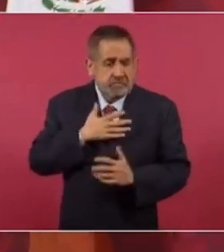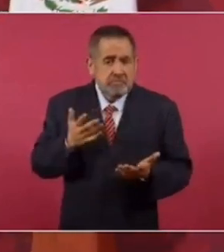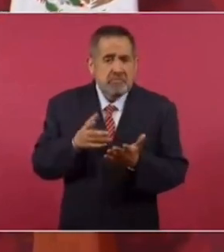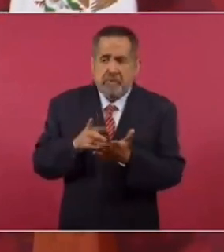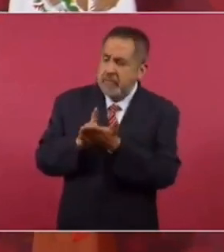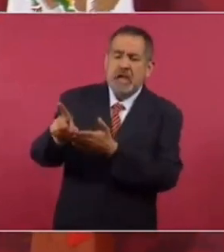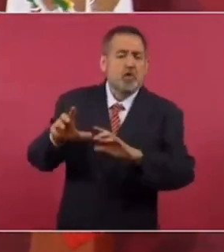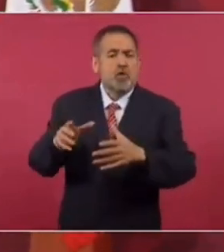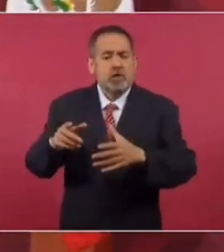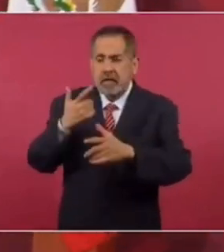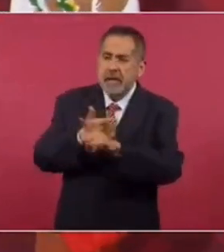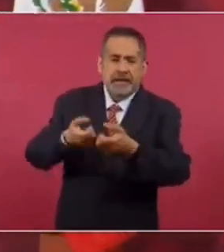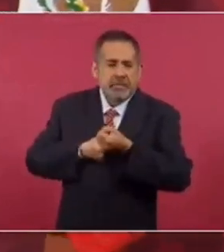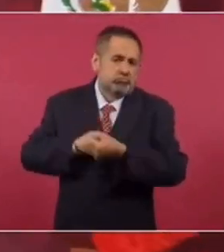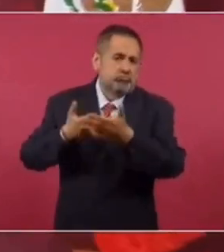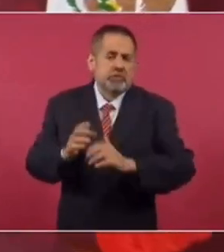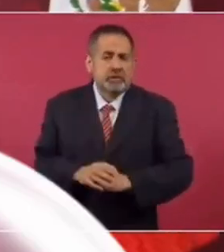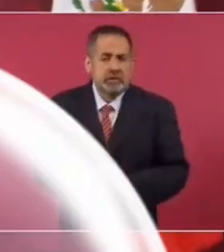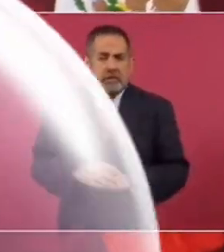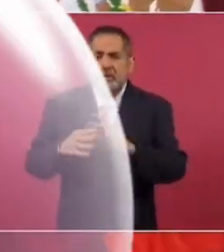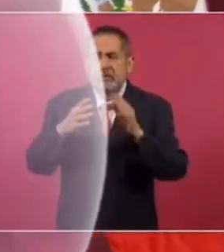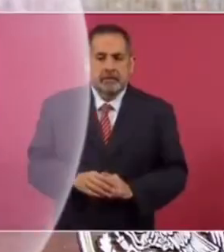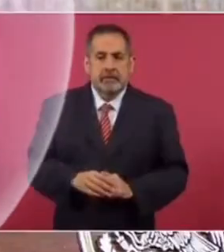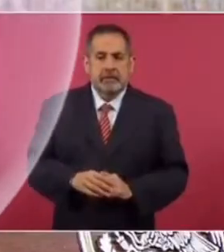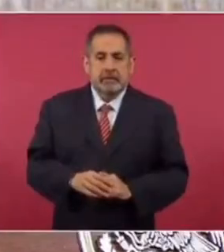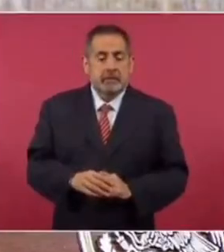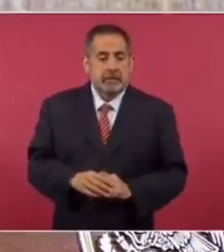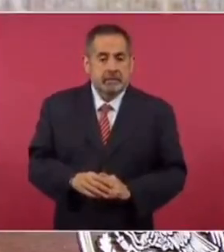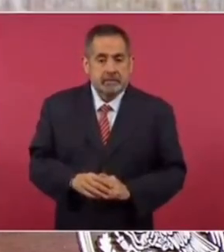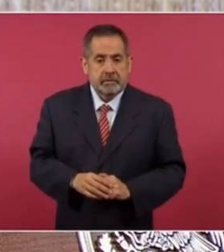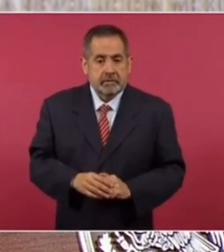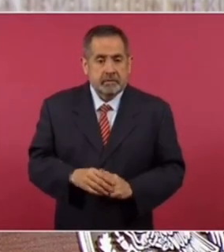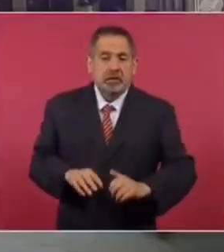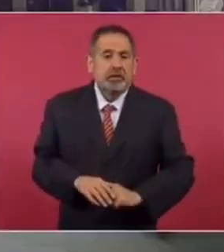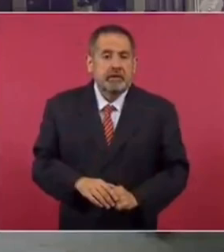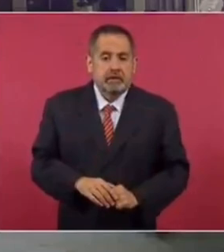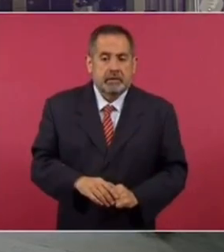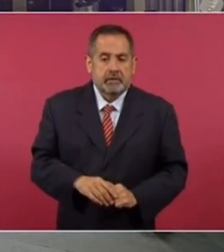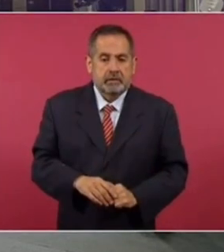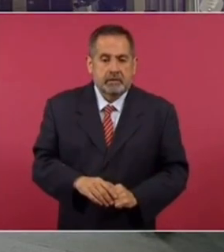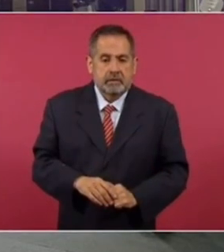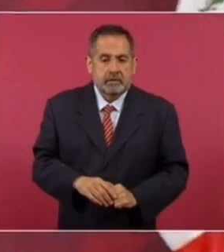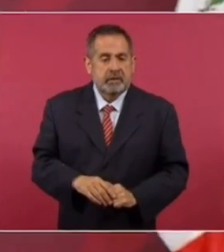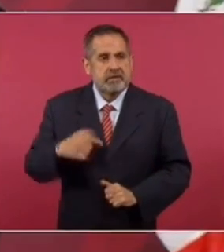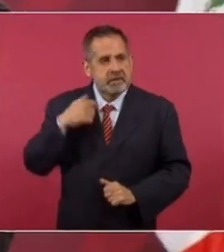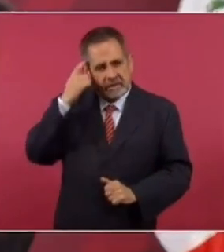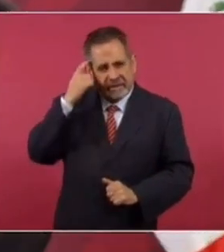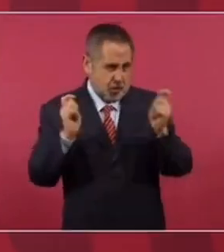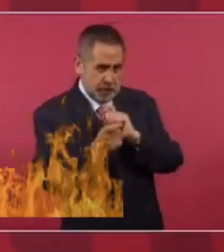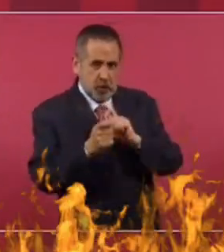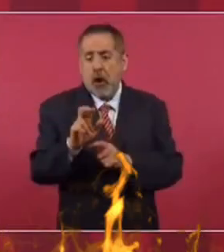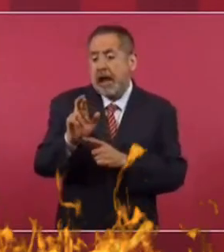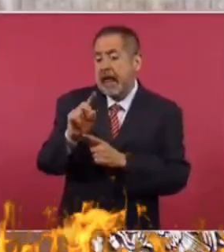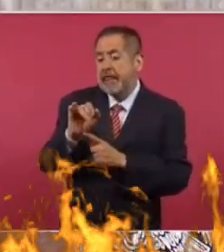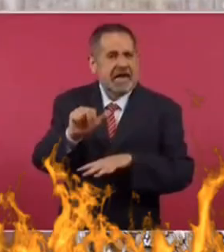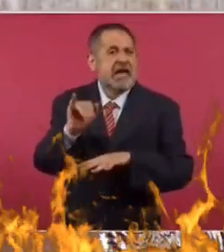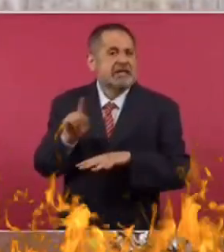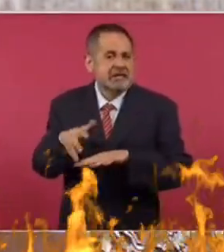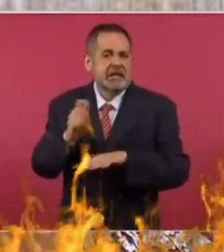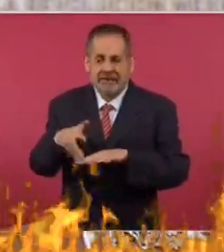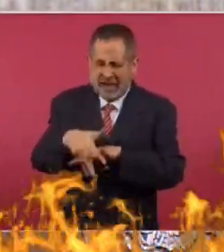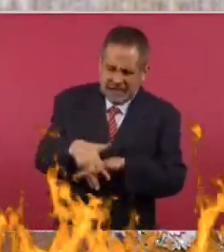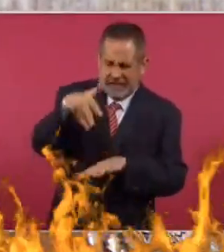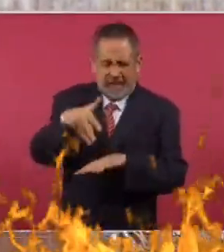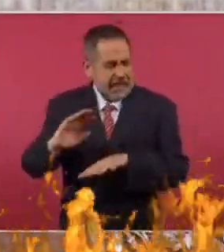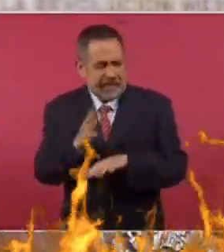de la libertad de manifestación, de expresión de las ideas. Es que es un cambio. Usaría la palabra radical, arrancar de raíz